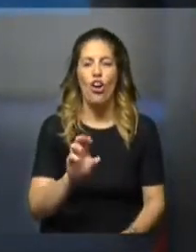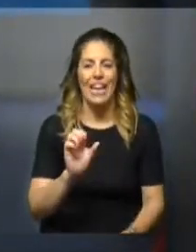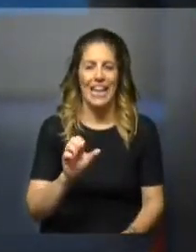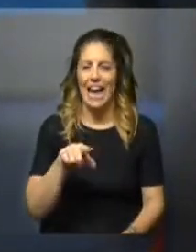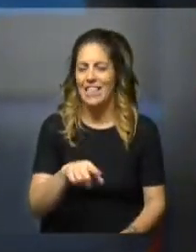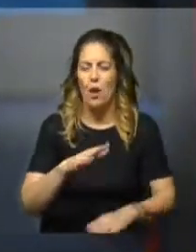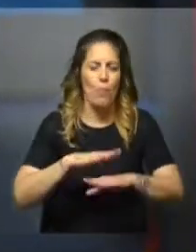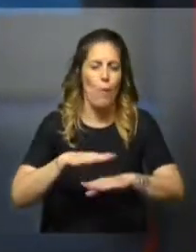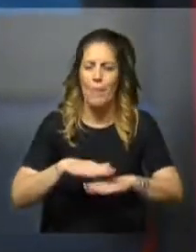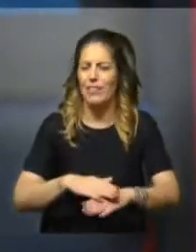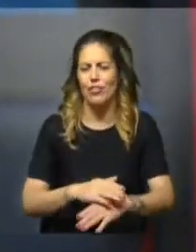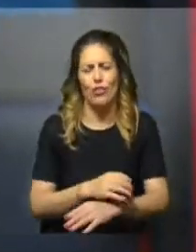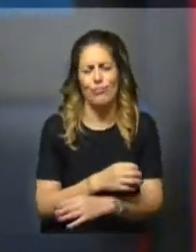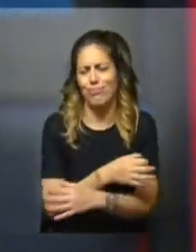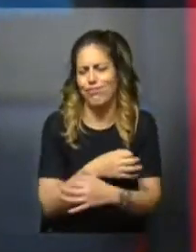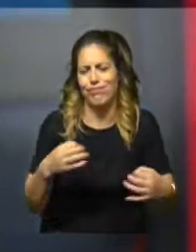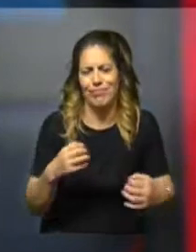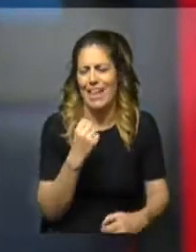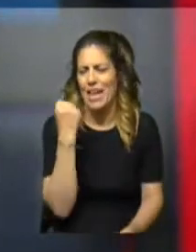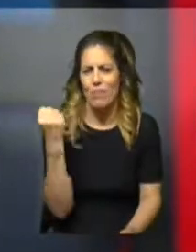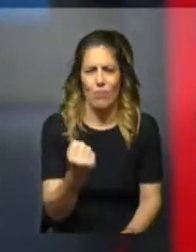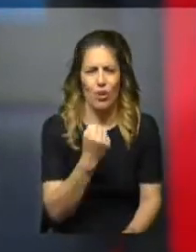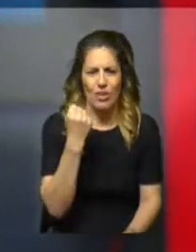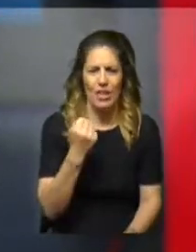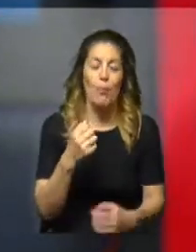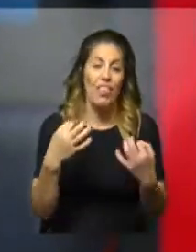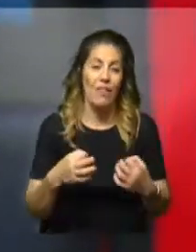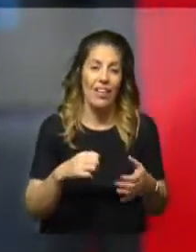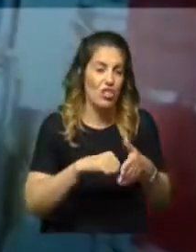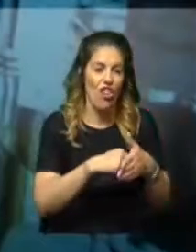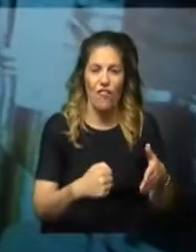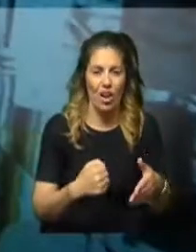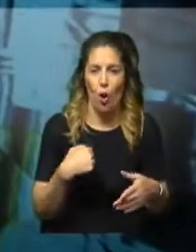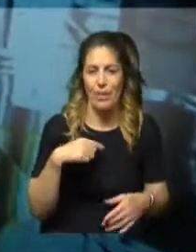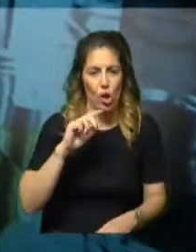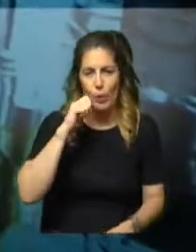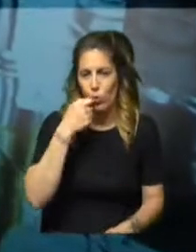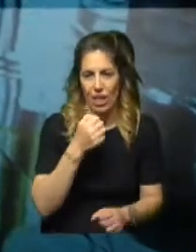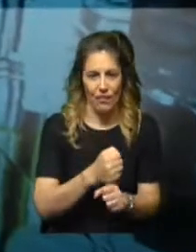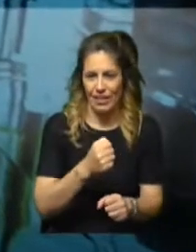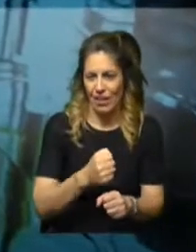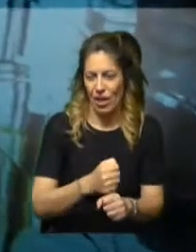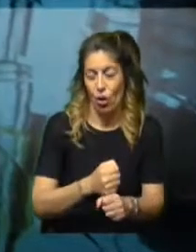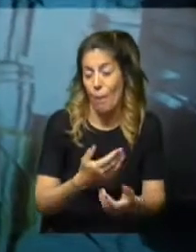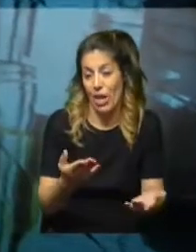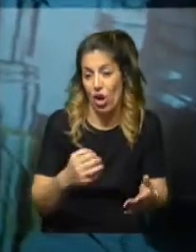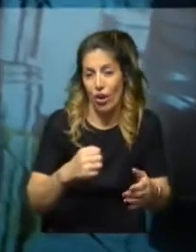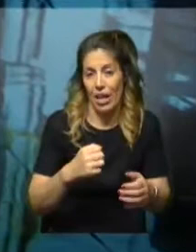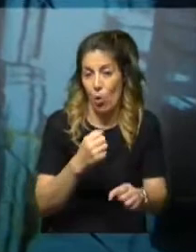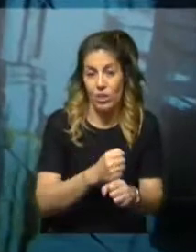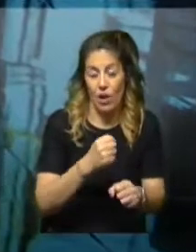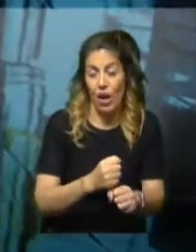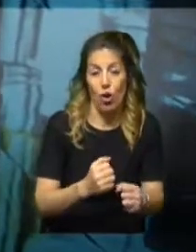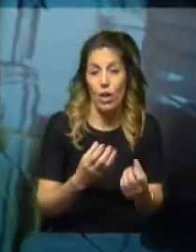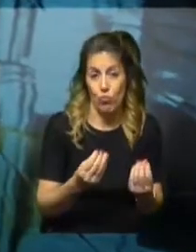grandioso no porque en realidad yo vuelve el banco no me gustaba el trabajo bueno era un trabajo y la verdad que muy agradecido